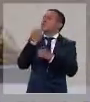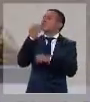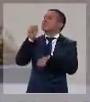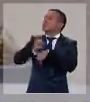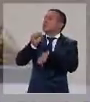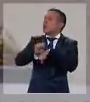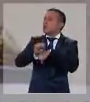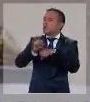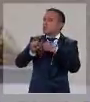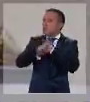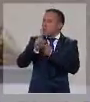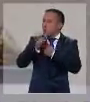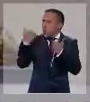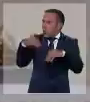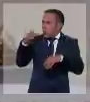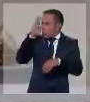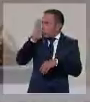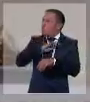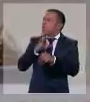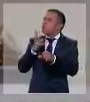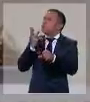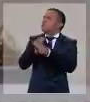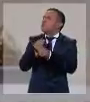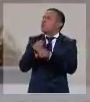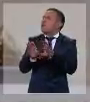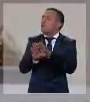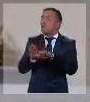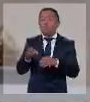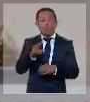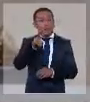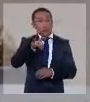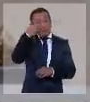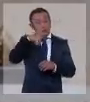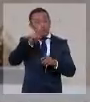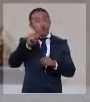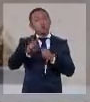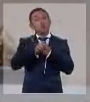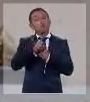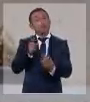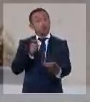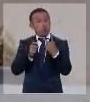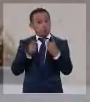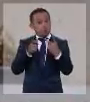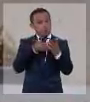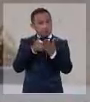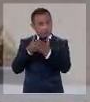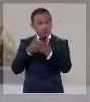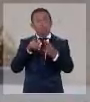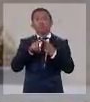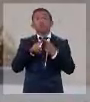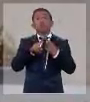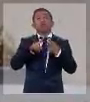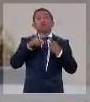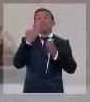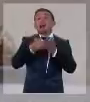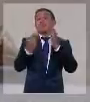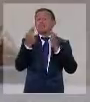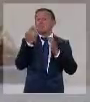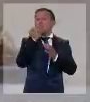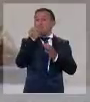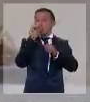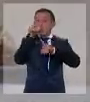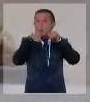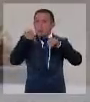tenemos un reto doble. Por un lado tenemos un reto de cobertura y por otro lado tenemos un reto de